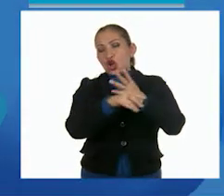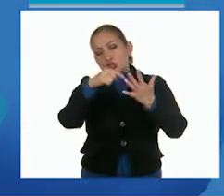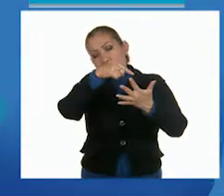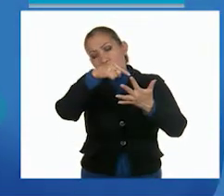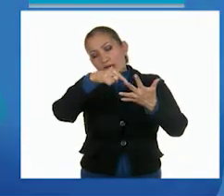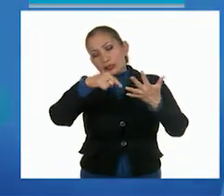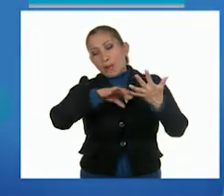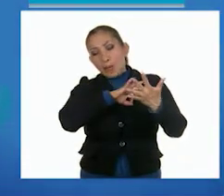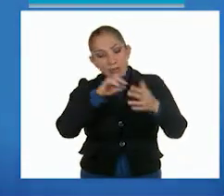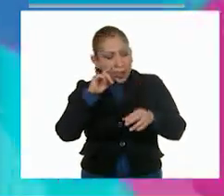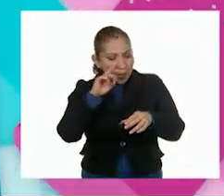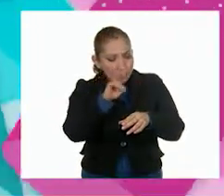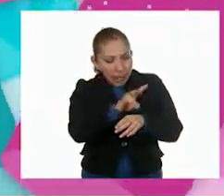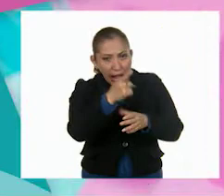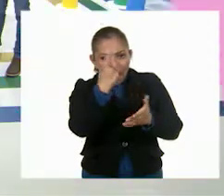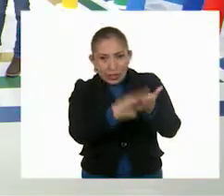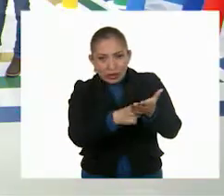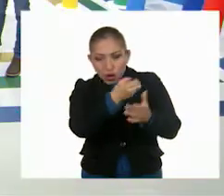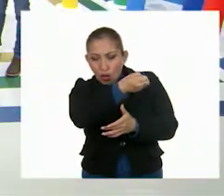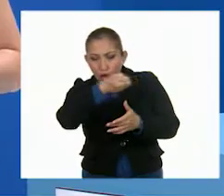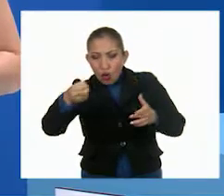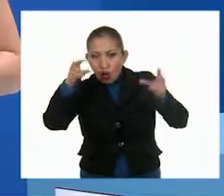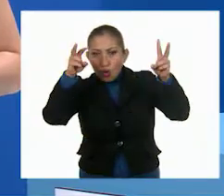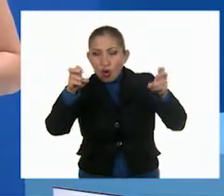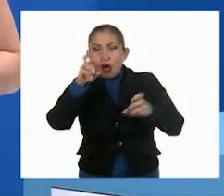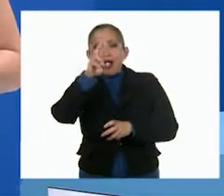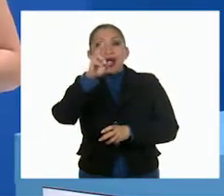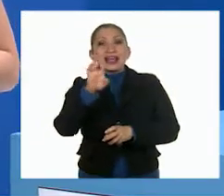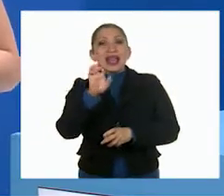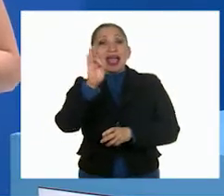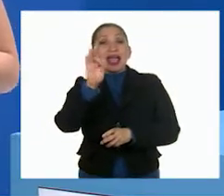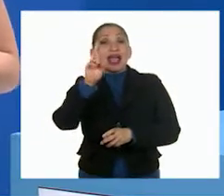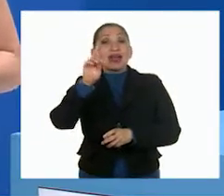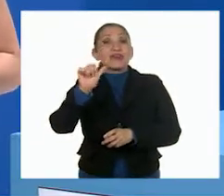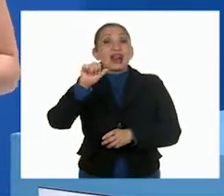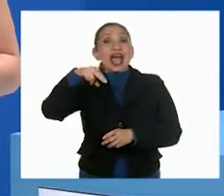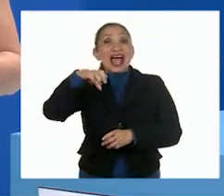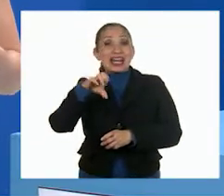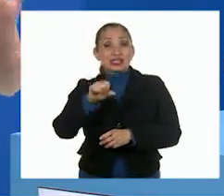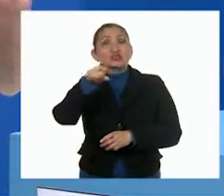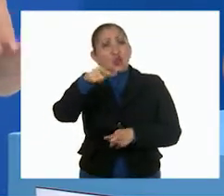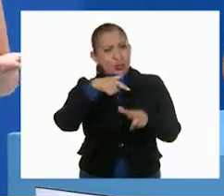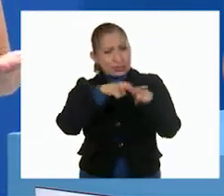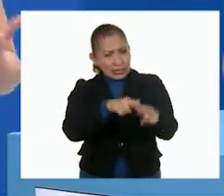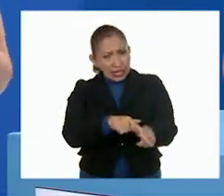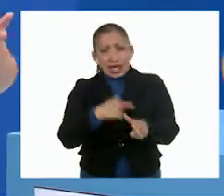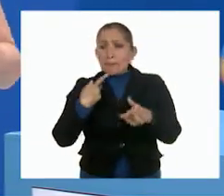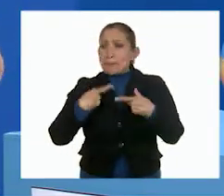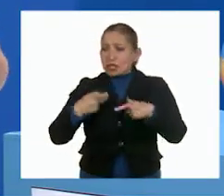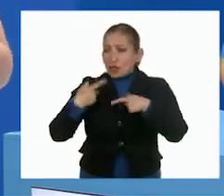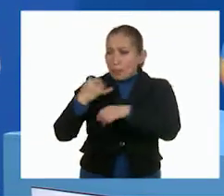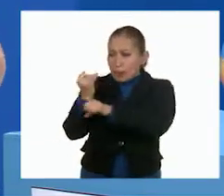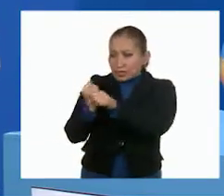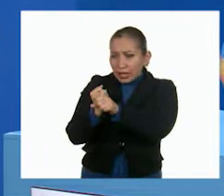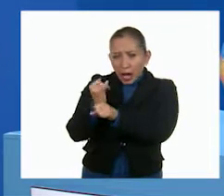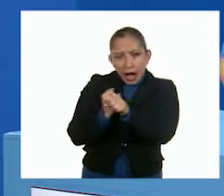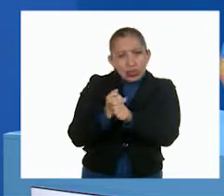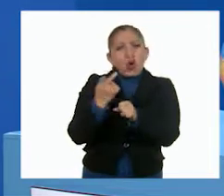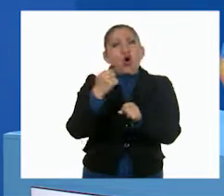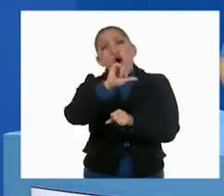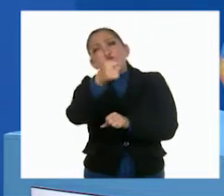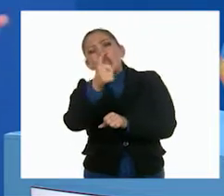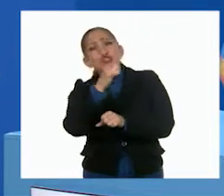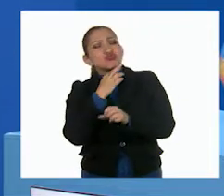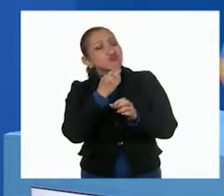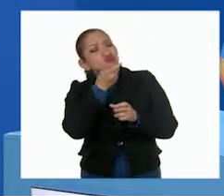que se pueden identificar en los refranes. Por lo tanto, sigue explorando con tus conocidos otros tantos refranes, ya